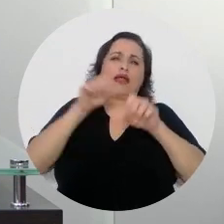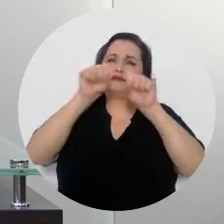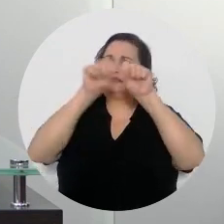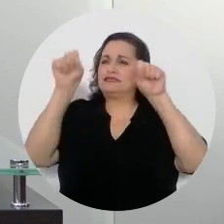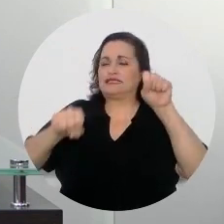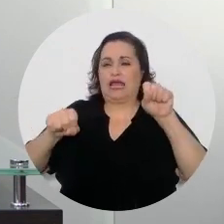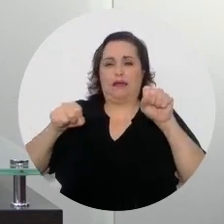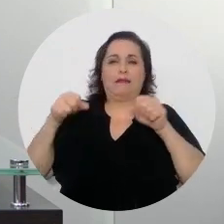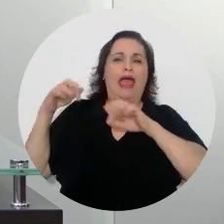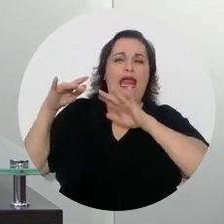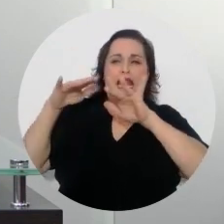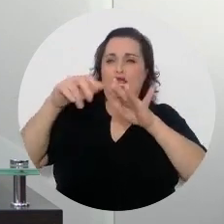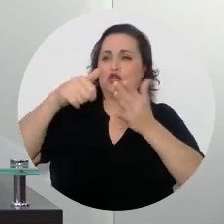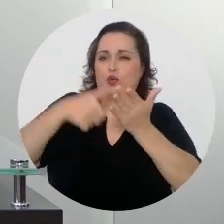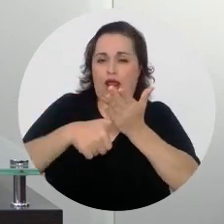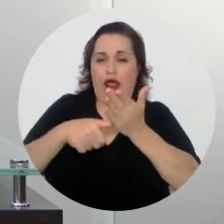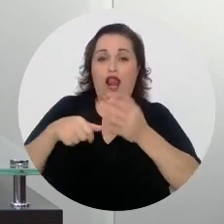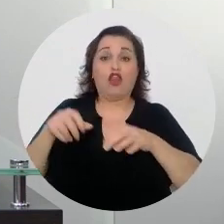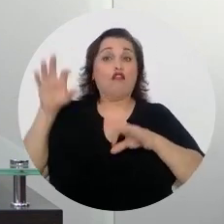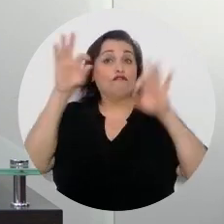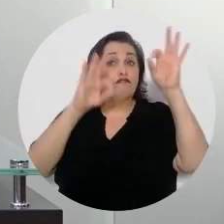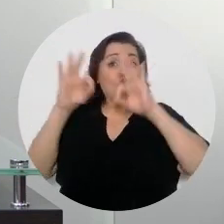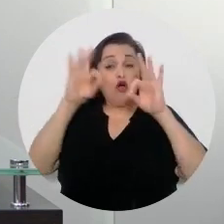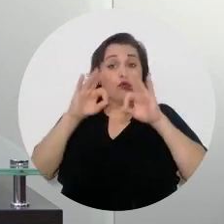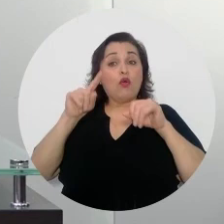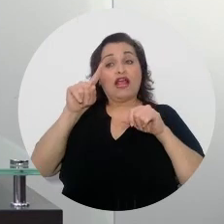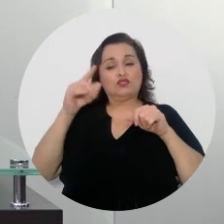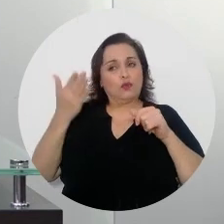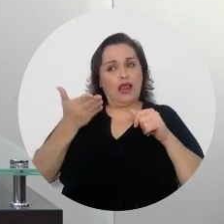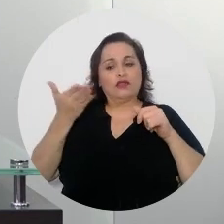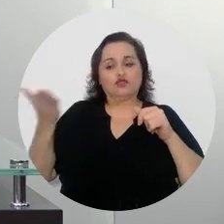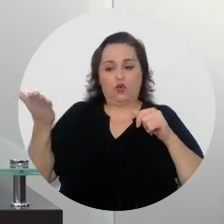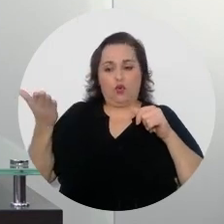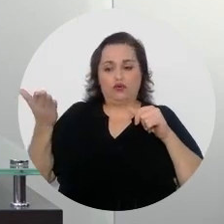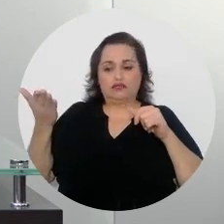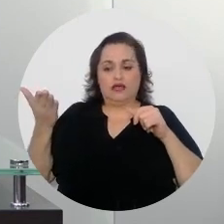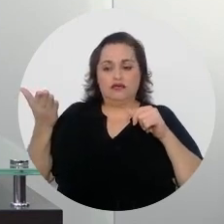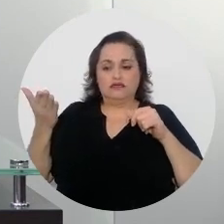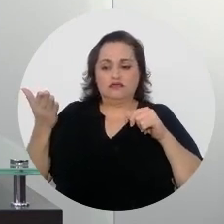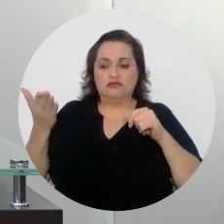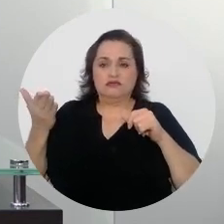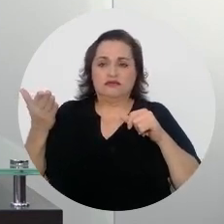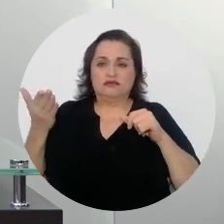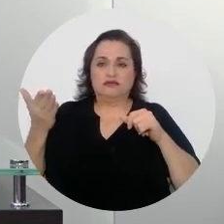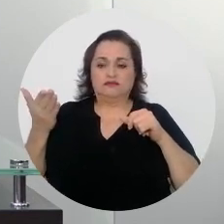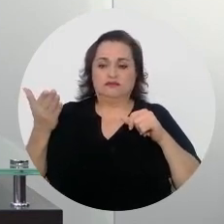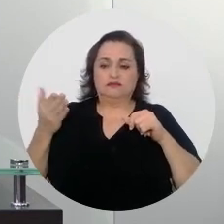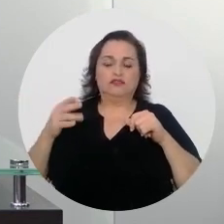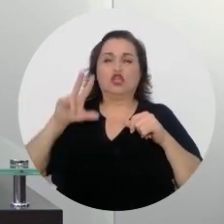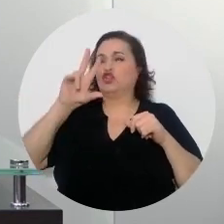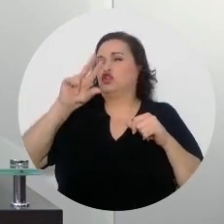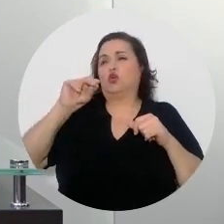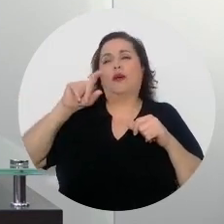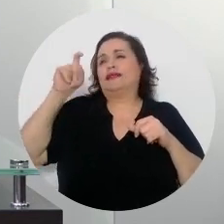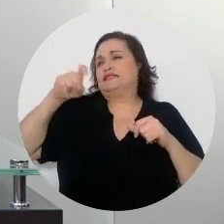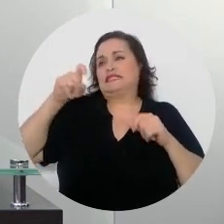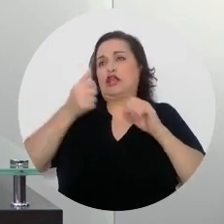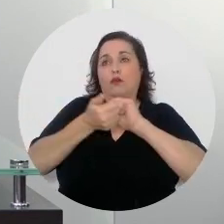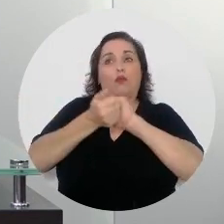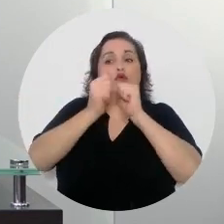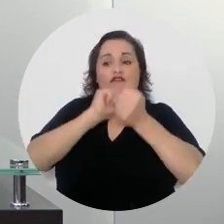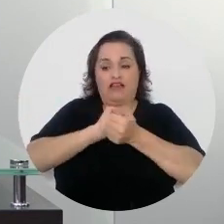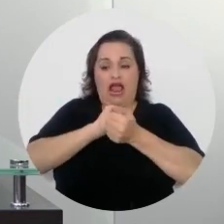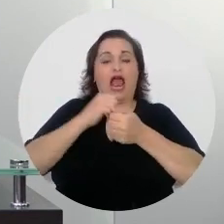sistema electoral. La fórmula es una de las cuestiones que no es muy